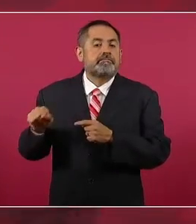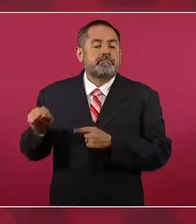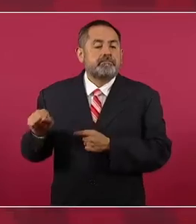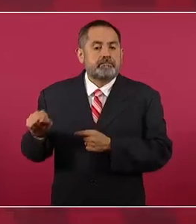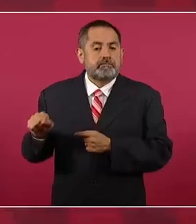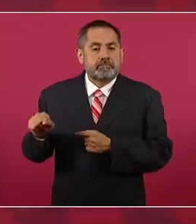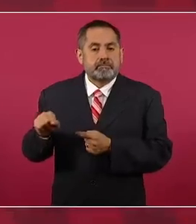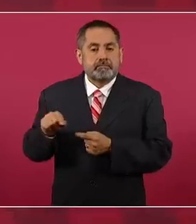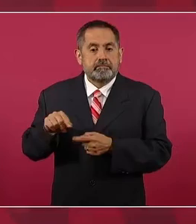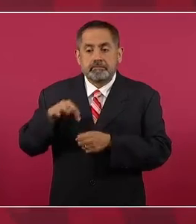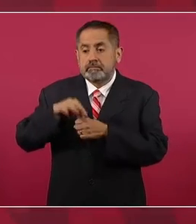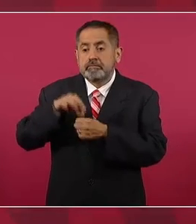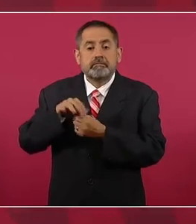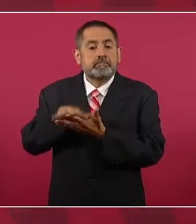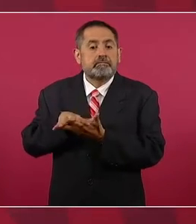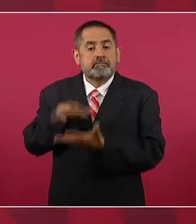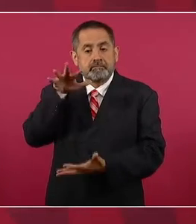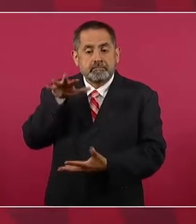por mayoría